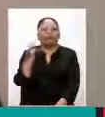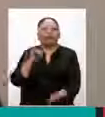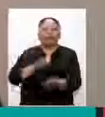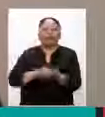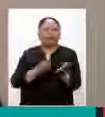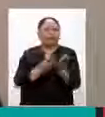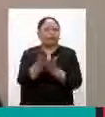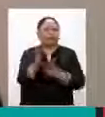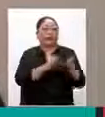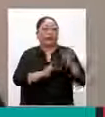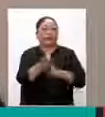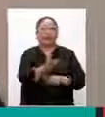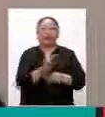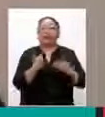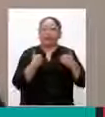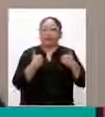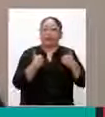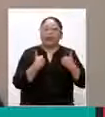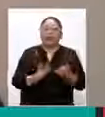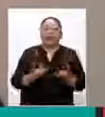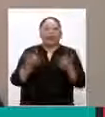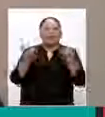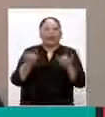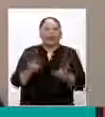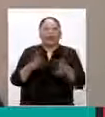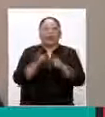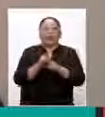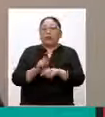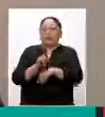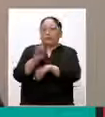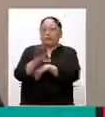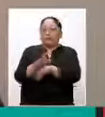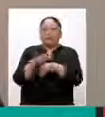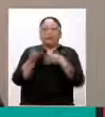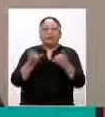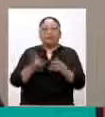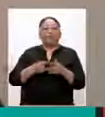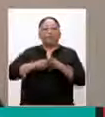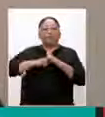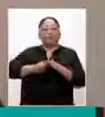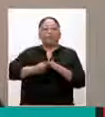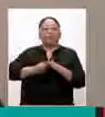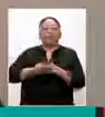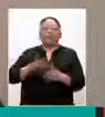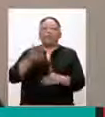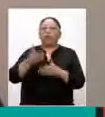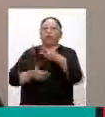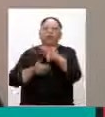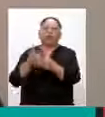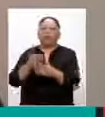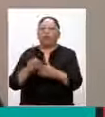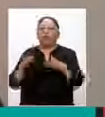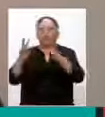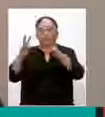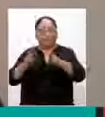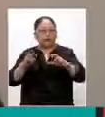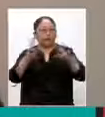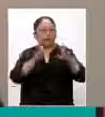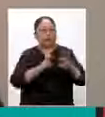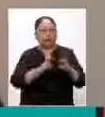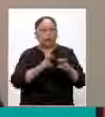de la población. El día de hoy, te anuncio, Mónica, estamos iniciando procesos de verificación para aportar